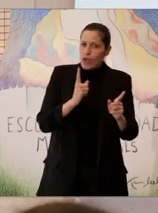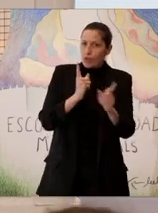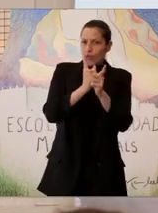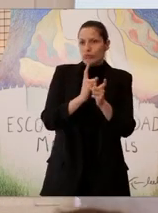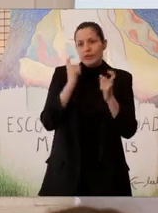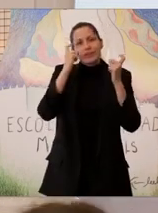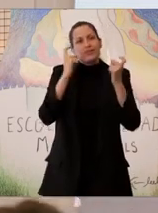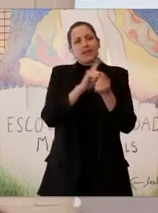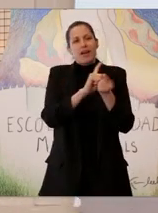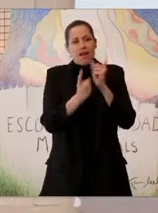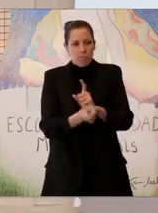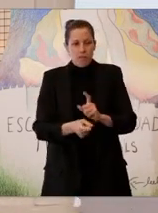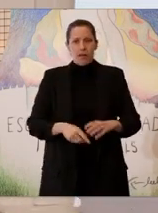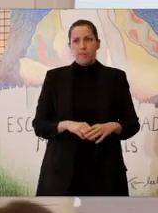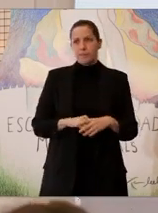cambiarla.